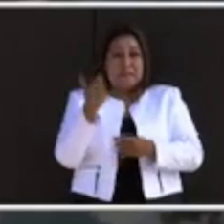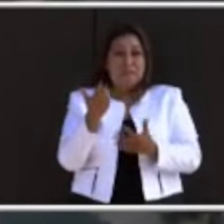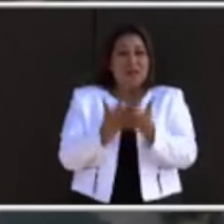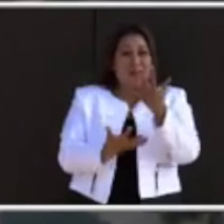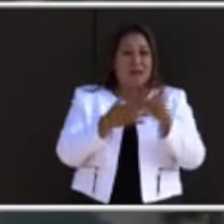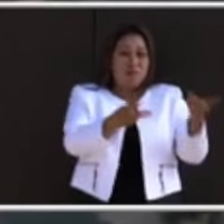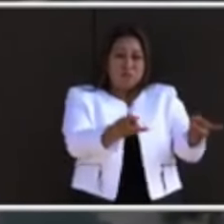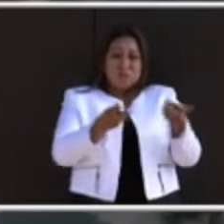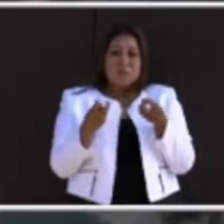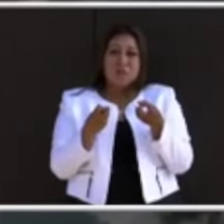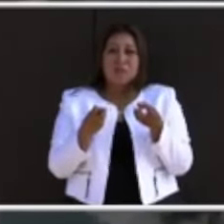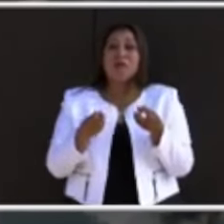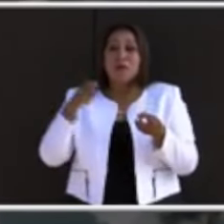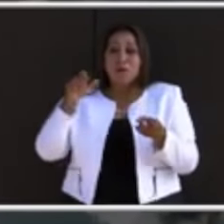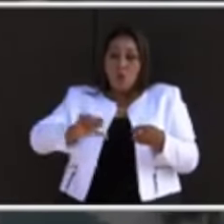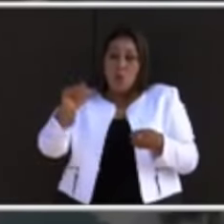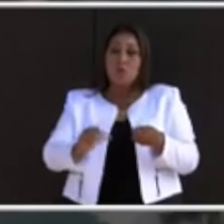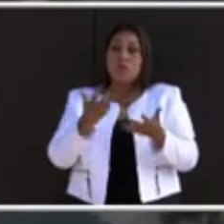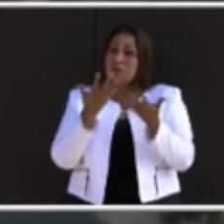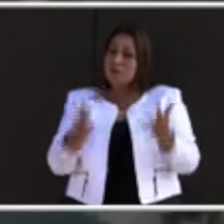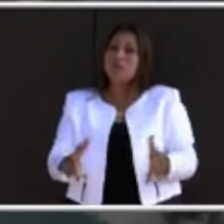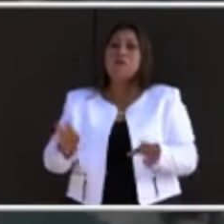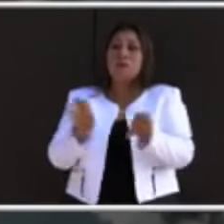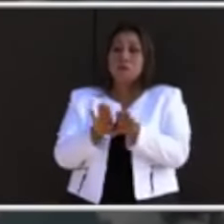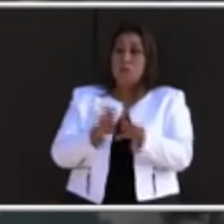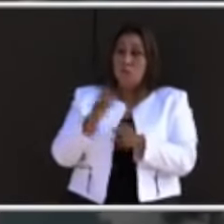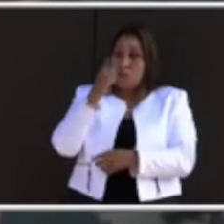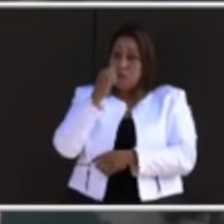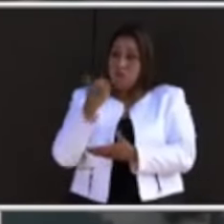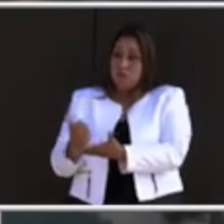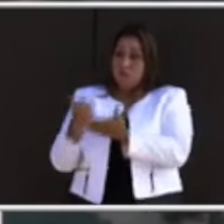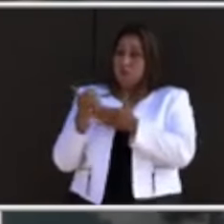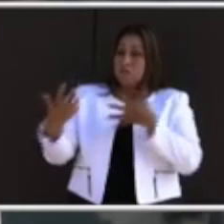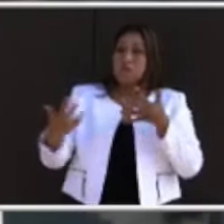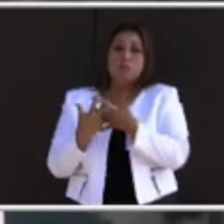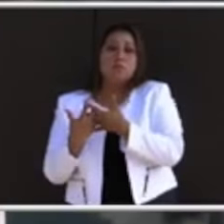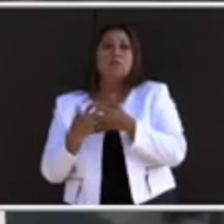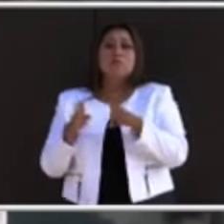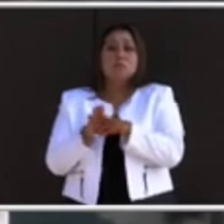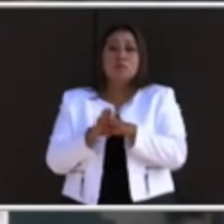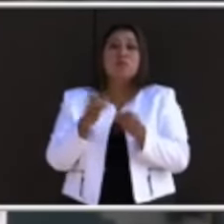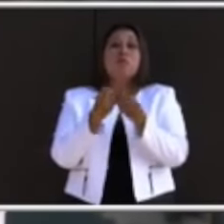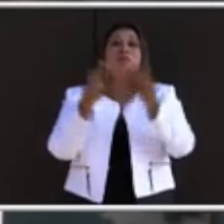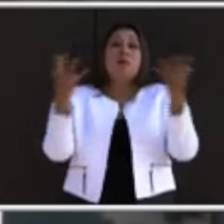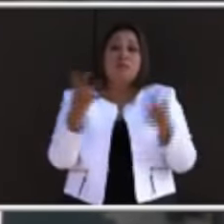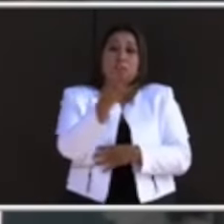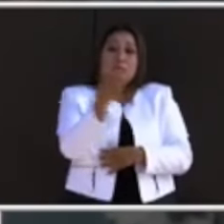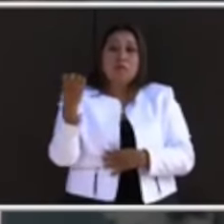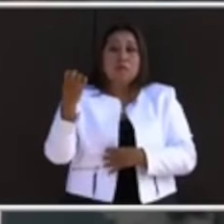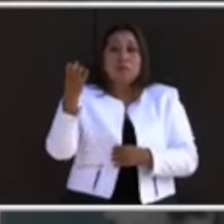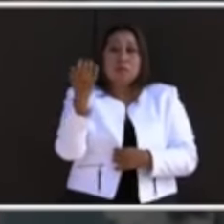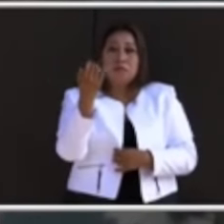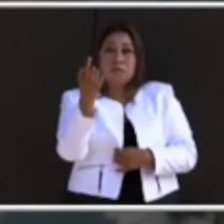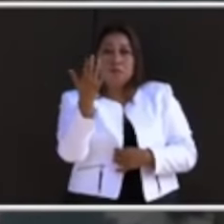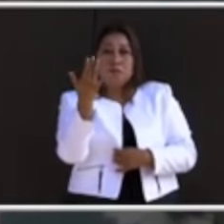República, en plena coordinación, hemos recuperado 450 millones de pesos. Es el primer